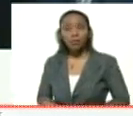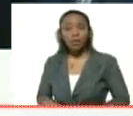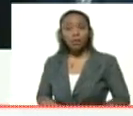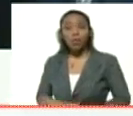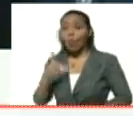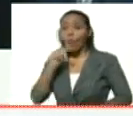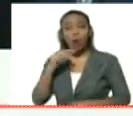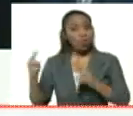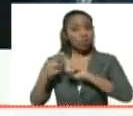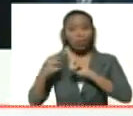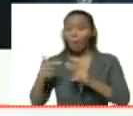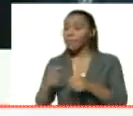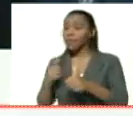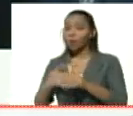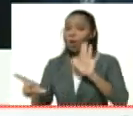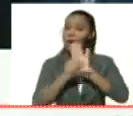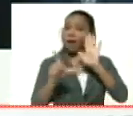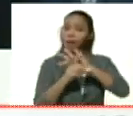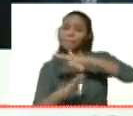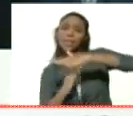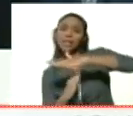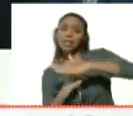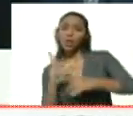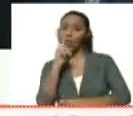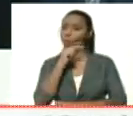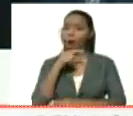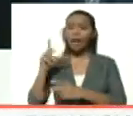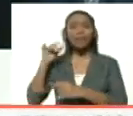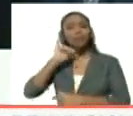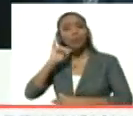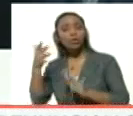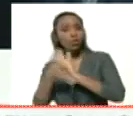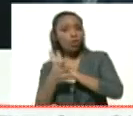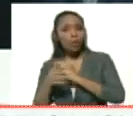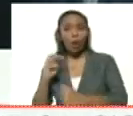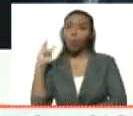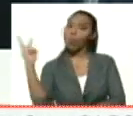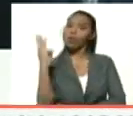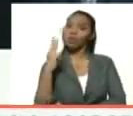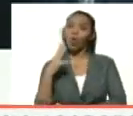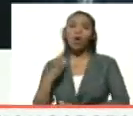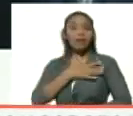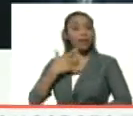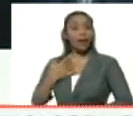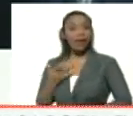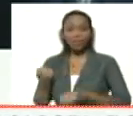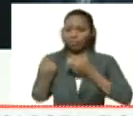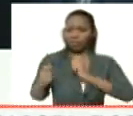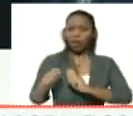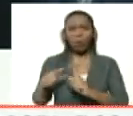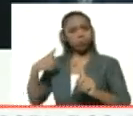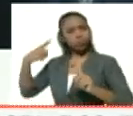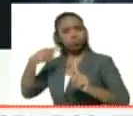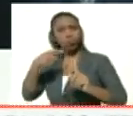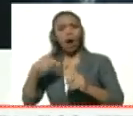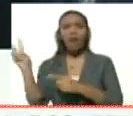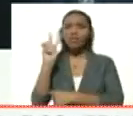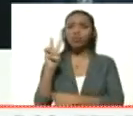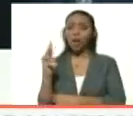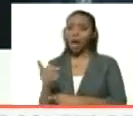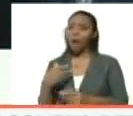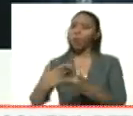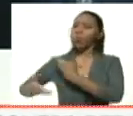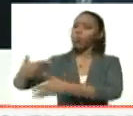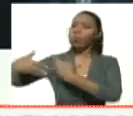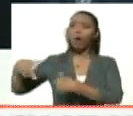Desconociendo principios legales básicos y sin elementos de convicción, Washington pretende entonces acusar a Venezuela de colaborar con el